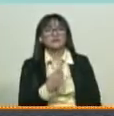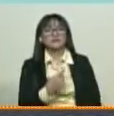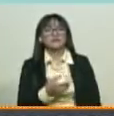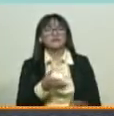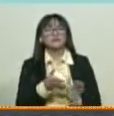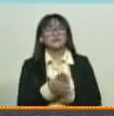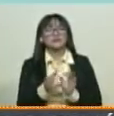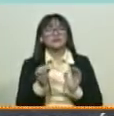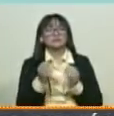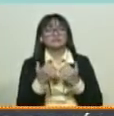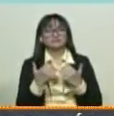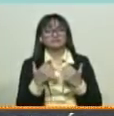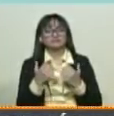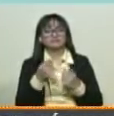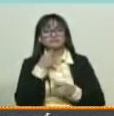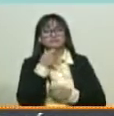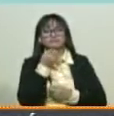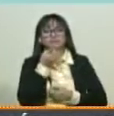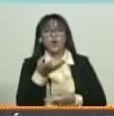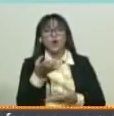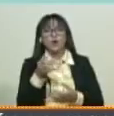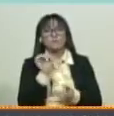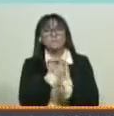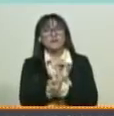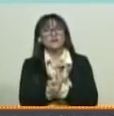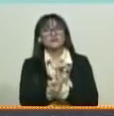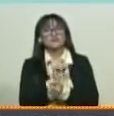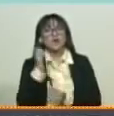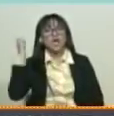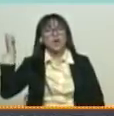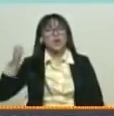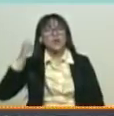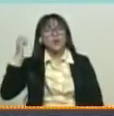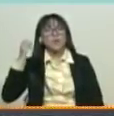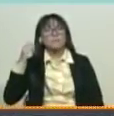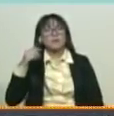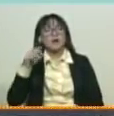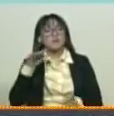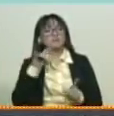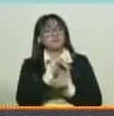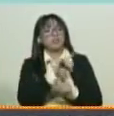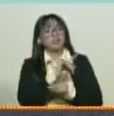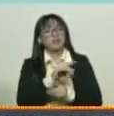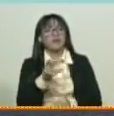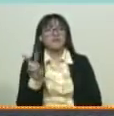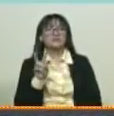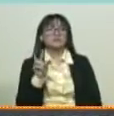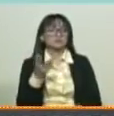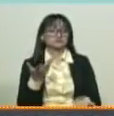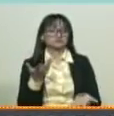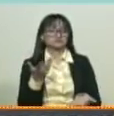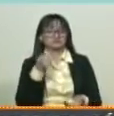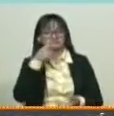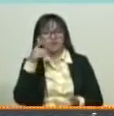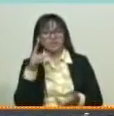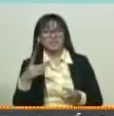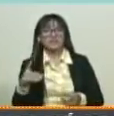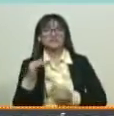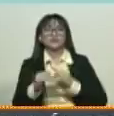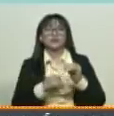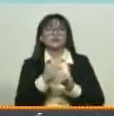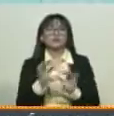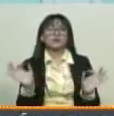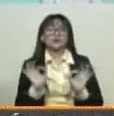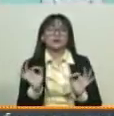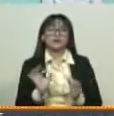una declaración que dio un prófugo de la justicia que anda por Europa malponiendo a nuestra patria, pero que no tiene nada que ver con el derecho